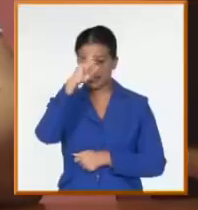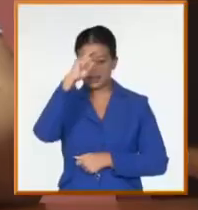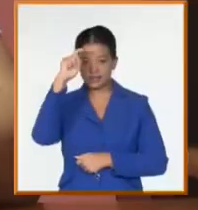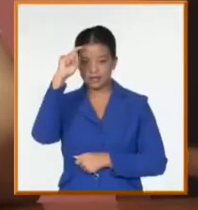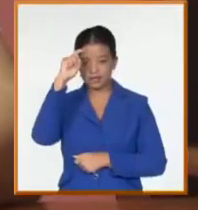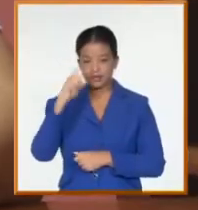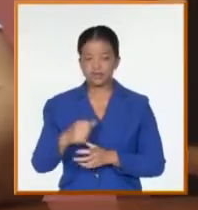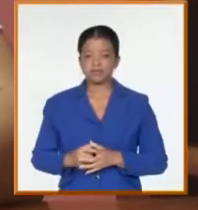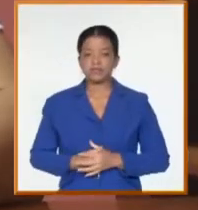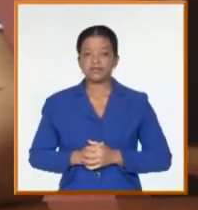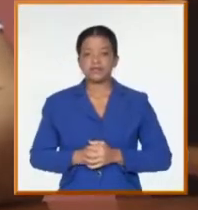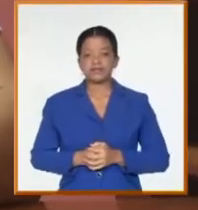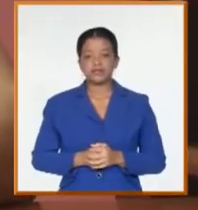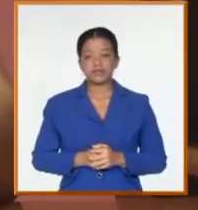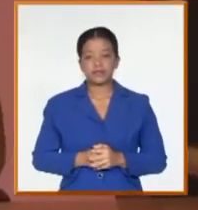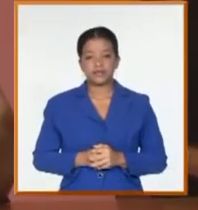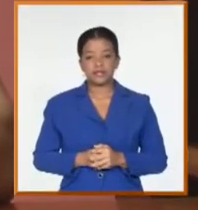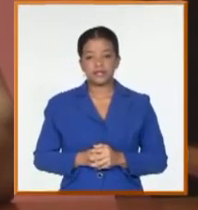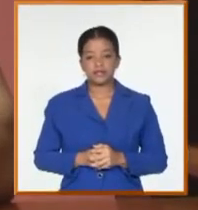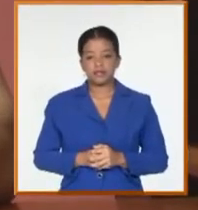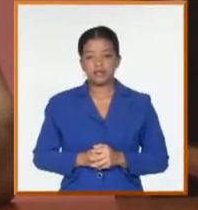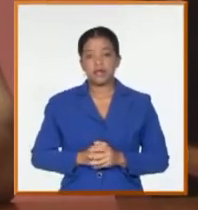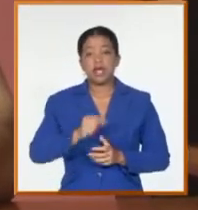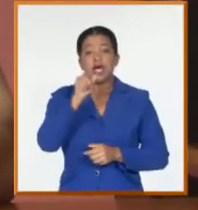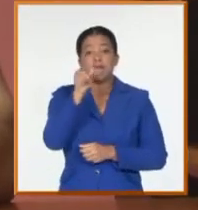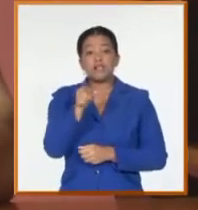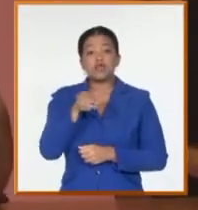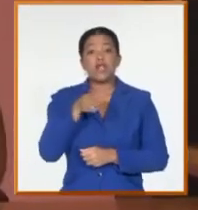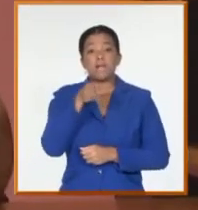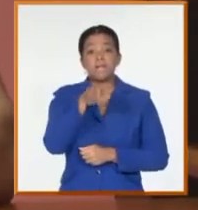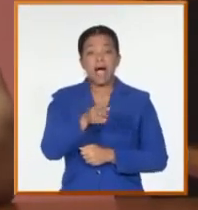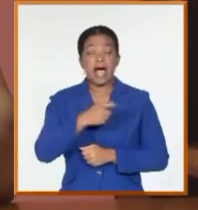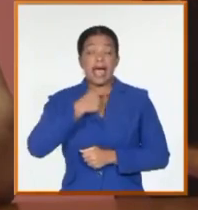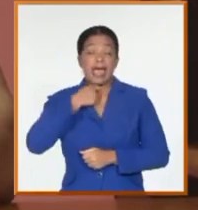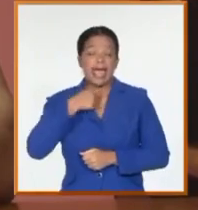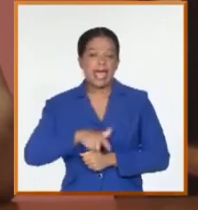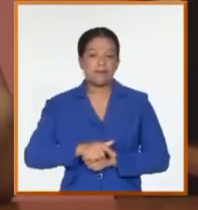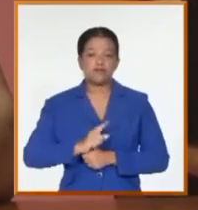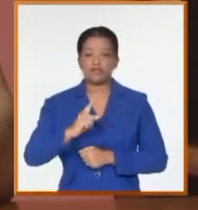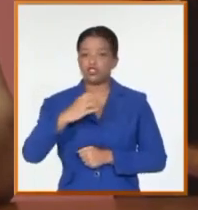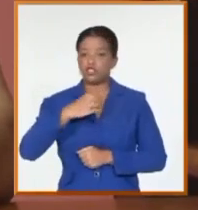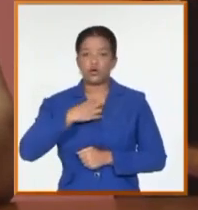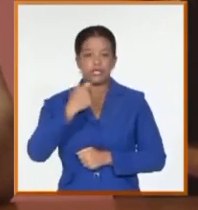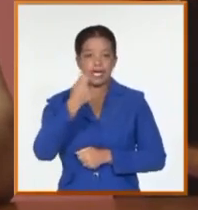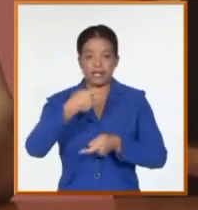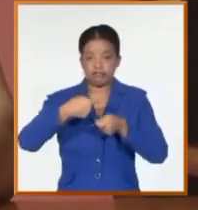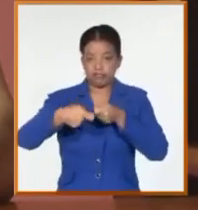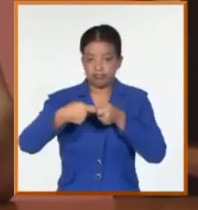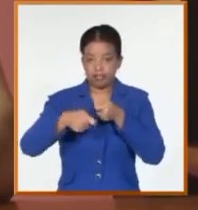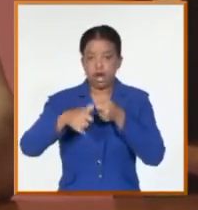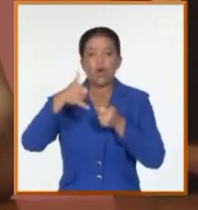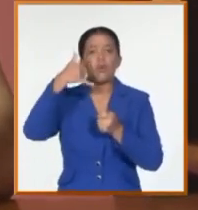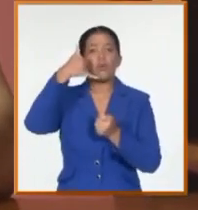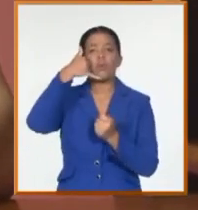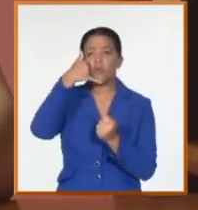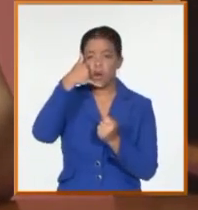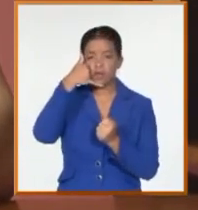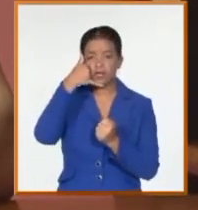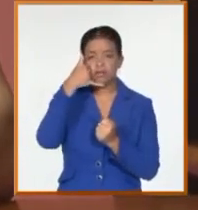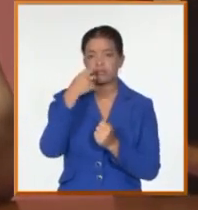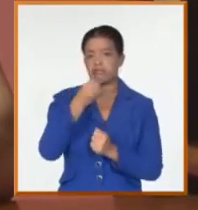el cliente cuando accede a la venta tiene la opción de a través de su móvil pagar por la plataforma